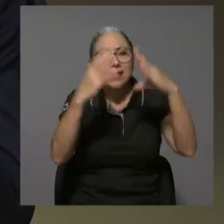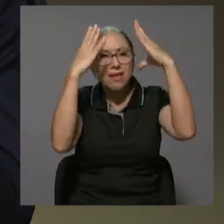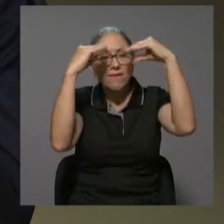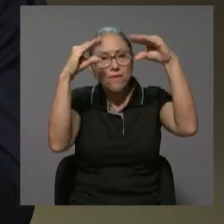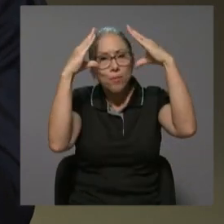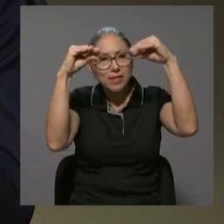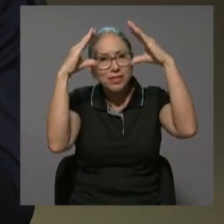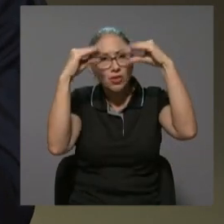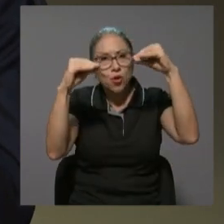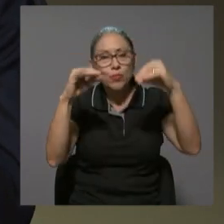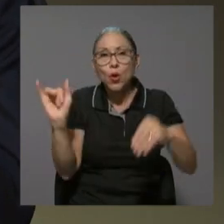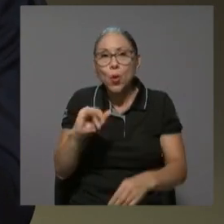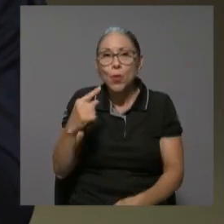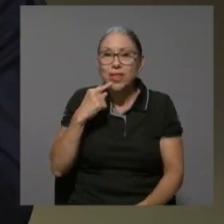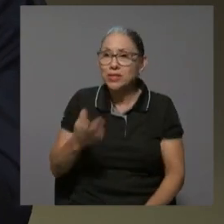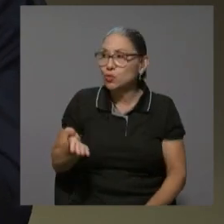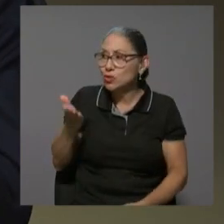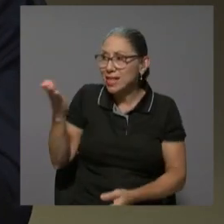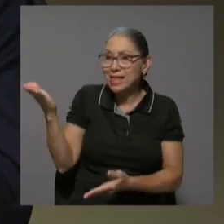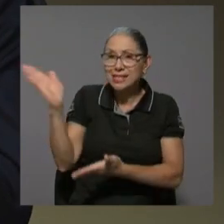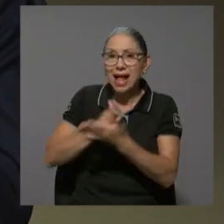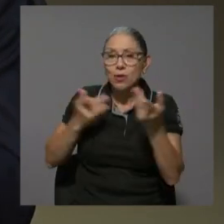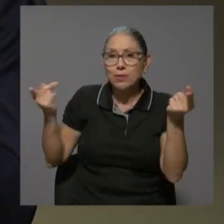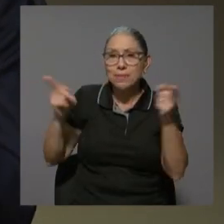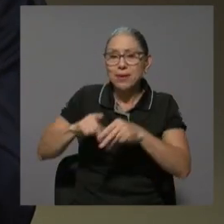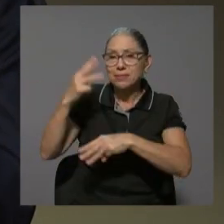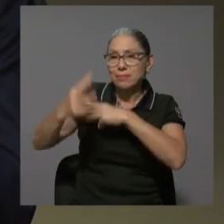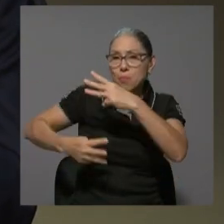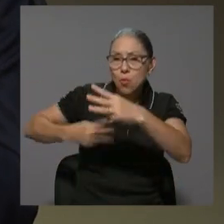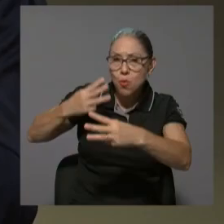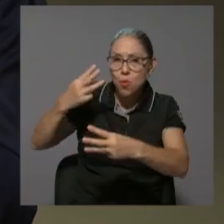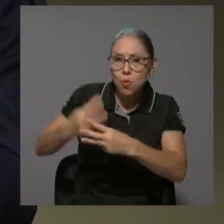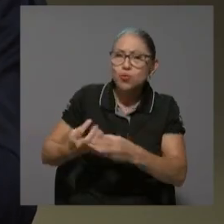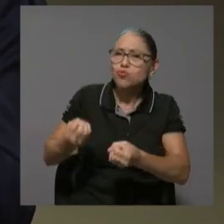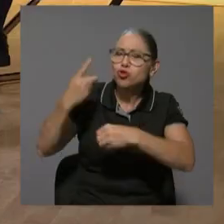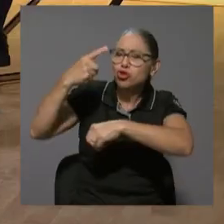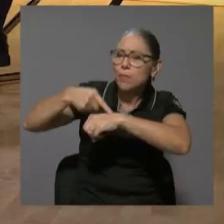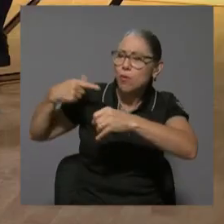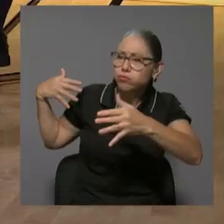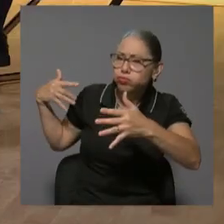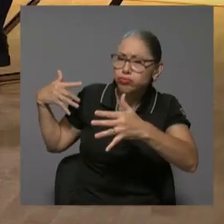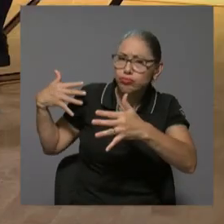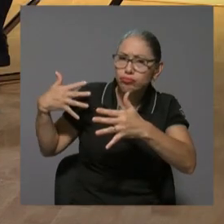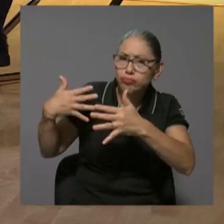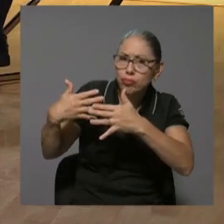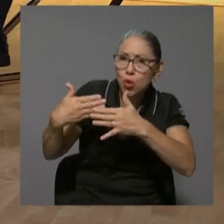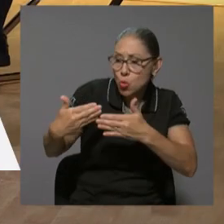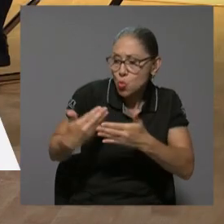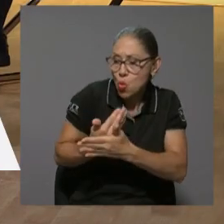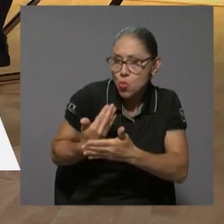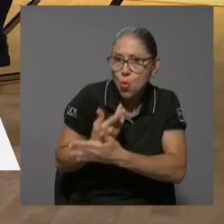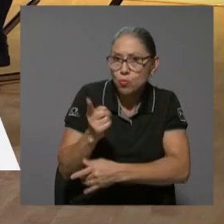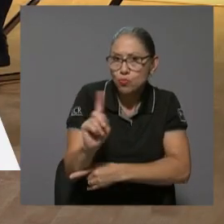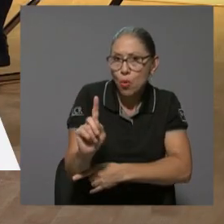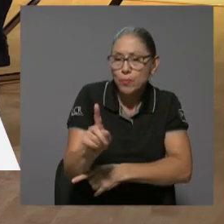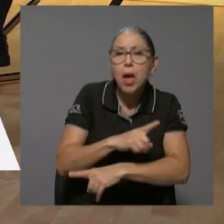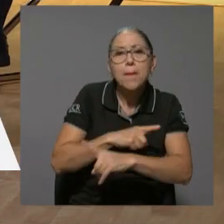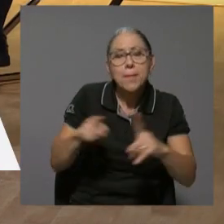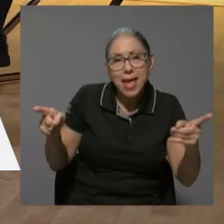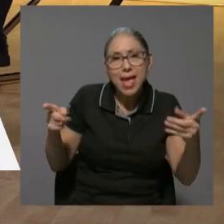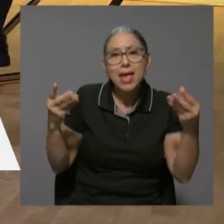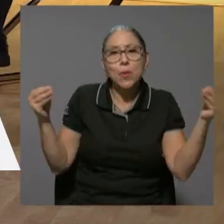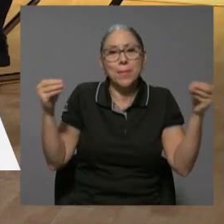es un fenómeno de larga data, no es que sea reciente, pero que se ha visto